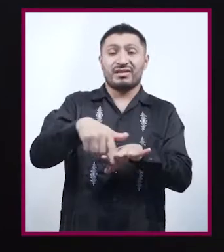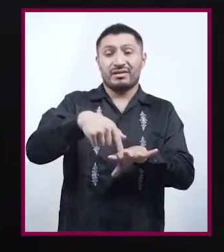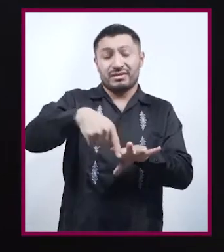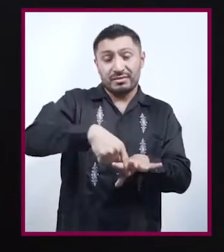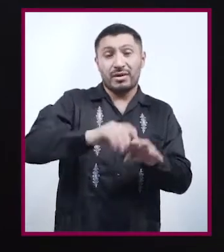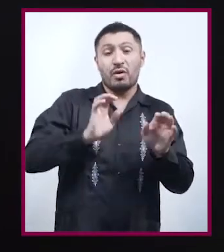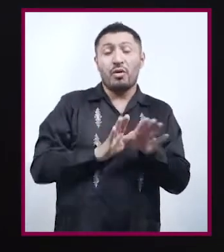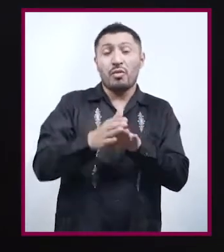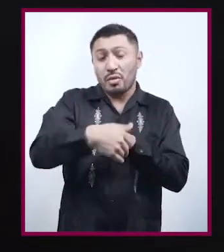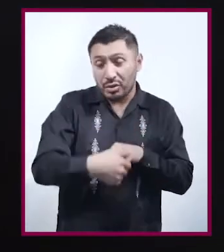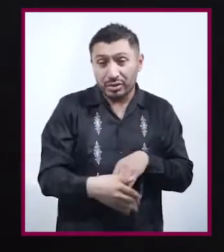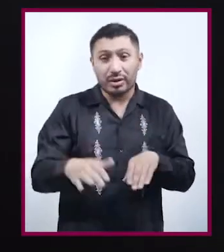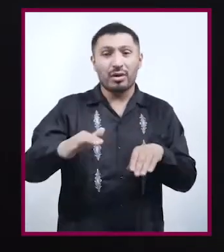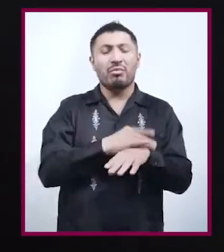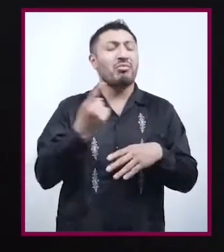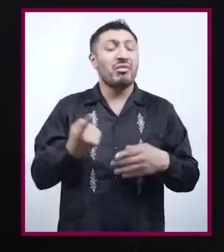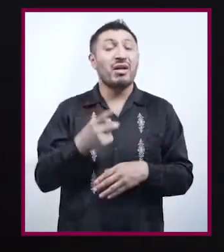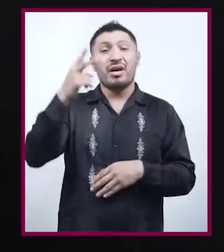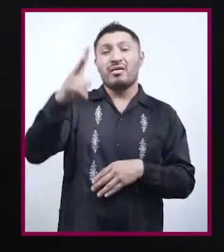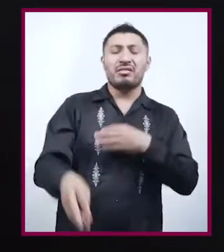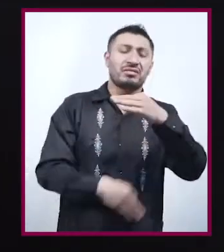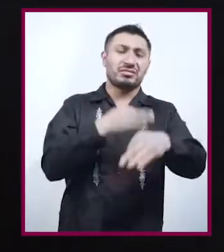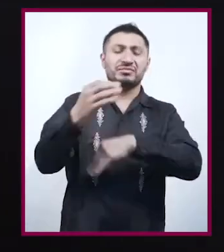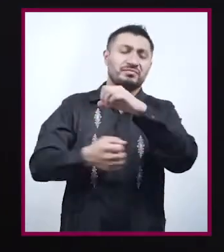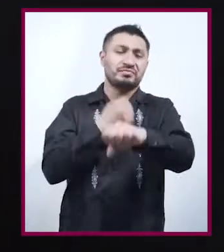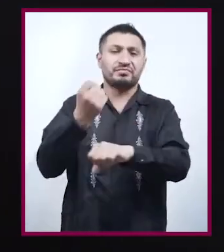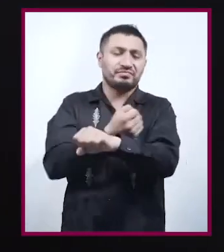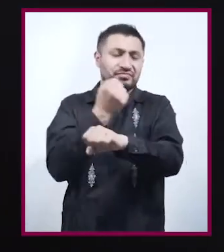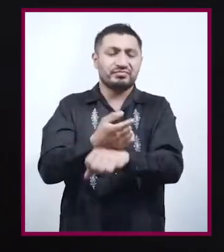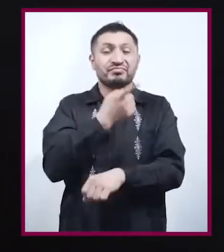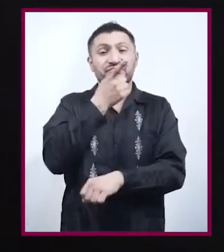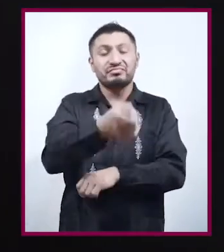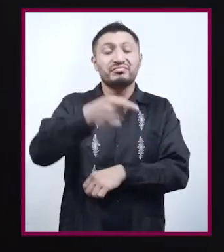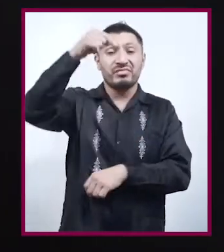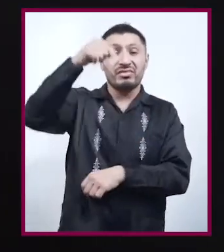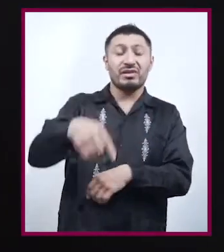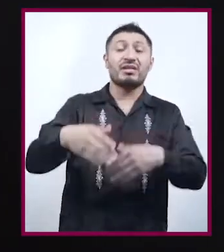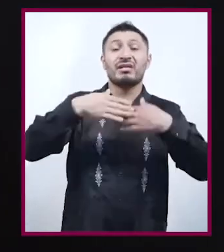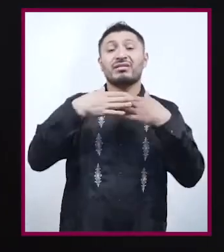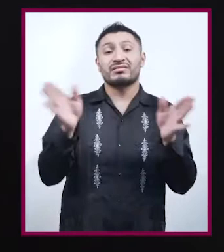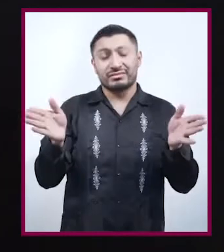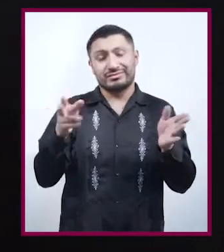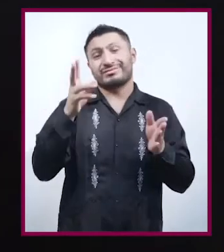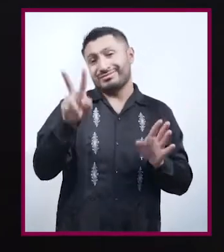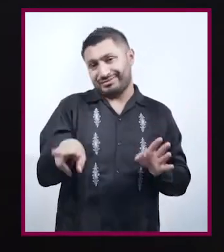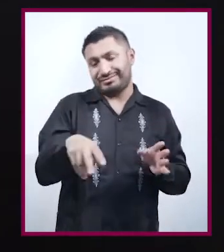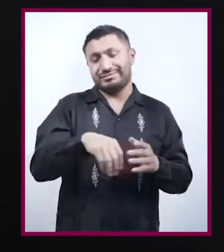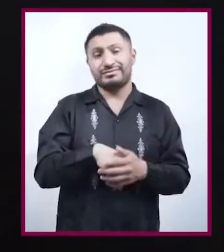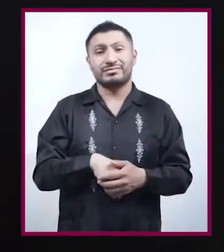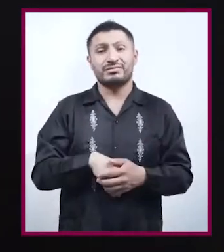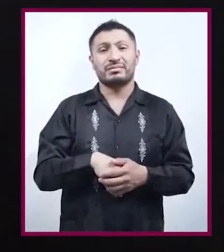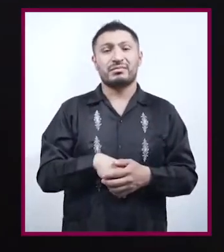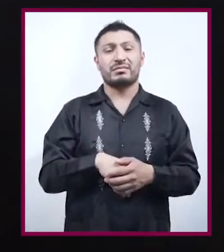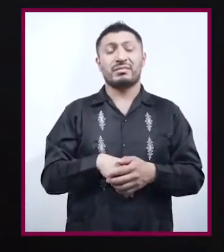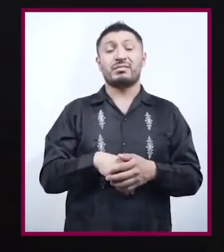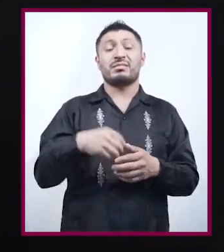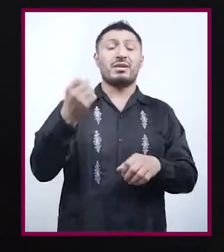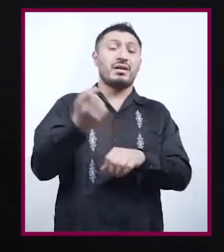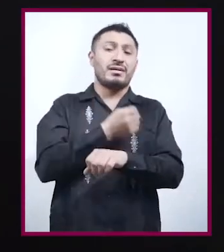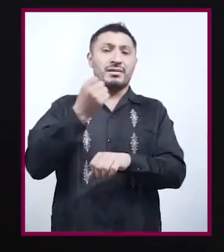sea abierto o cerrado, porque en realidad casi todo el calzado que hemos mencionado hasta el momento ha sido abierto. ¿Te has dado